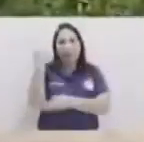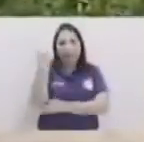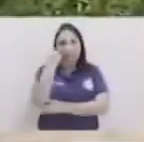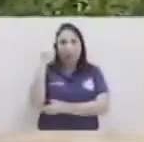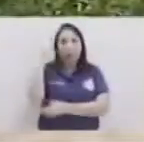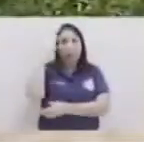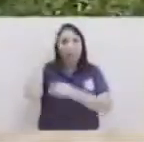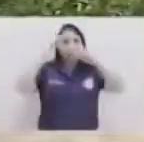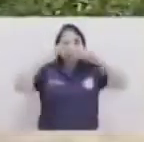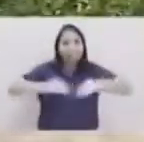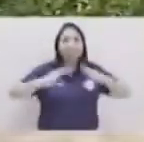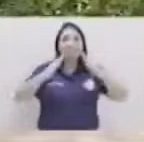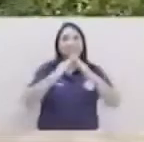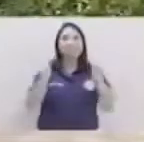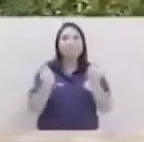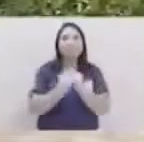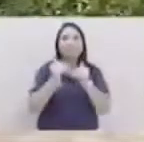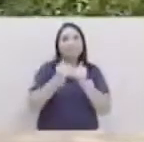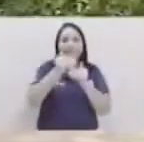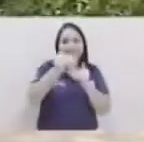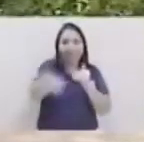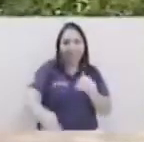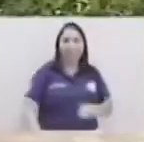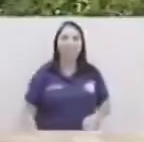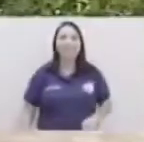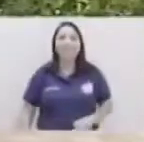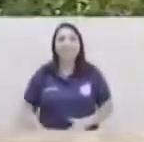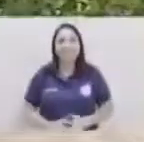recuérdate quedarte en casa porque juntos saldremos adelante.